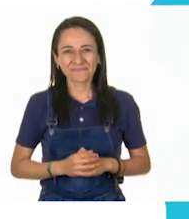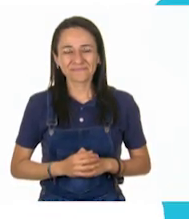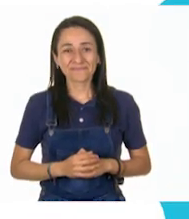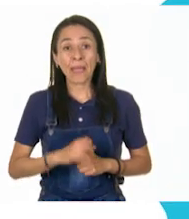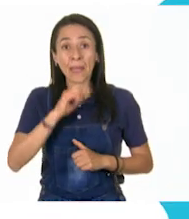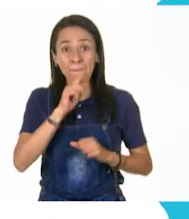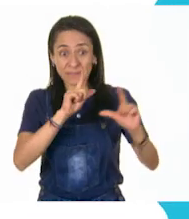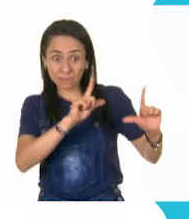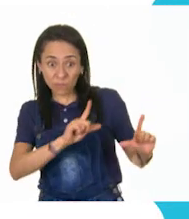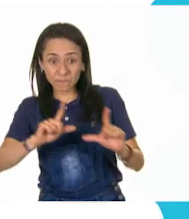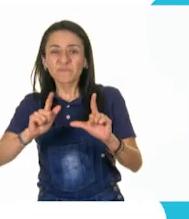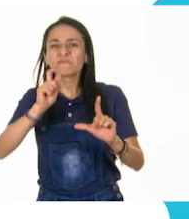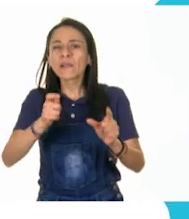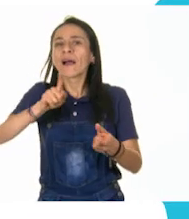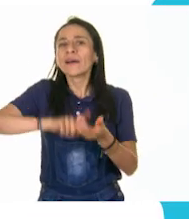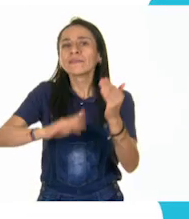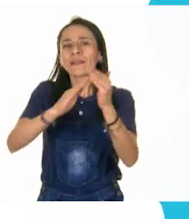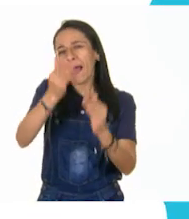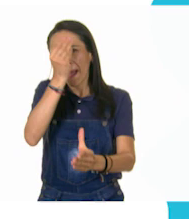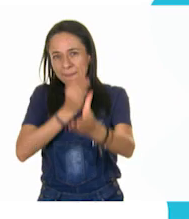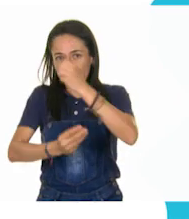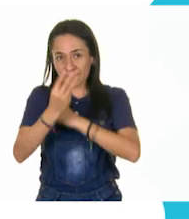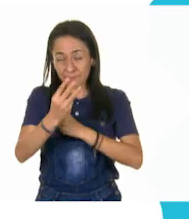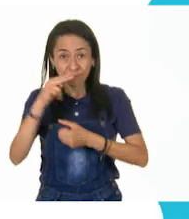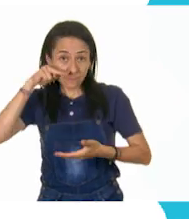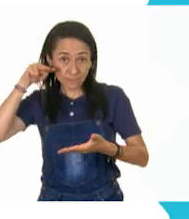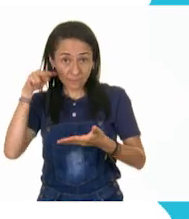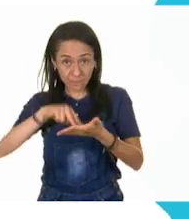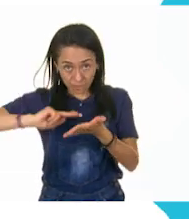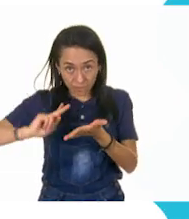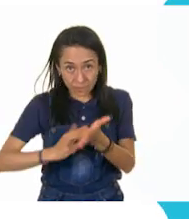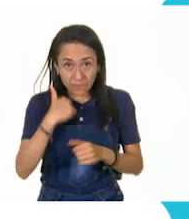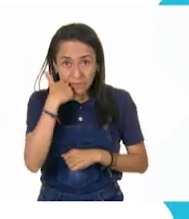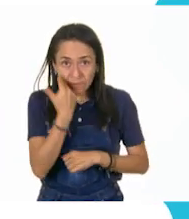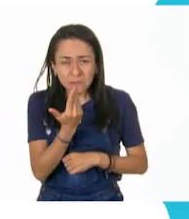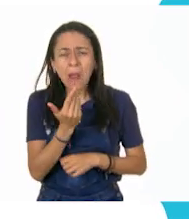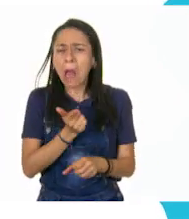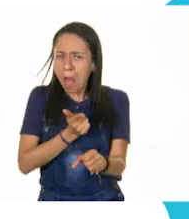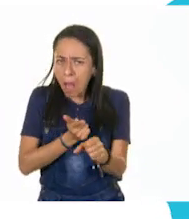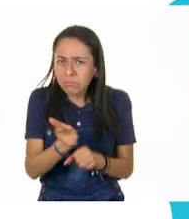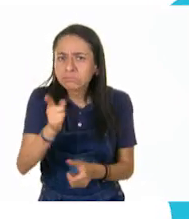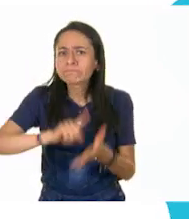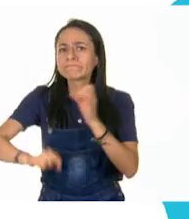Si quieres volver a ver los programas de Aprende en Casa 3, los puedes encontrar en la